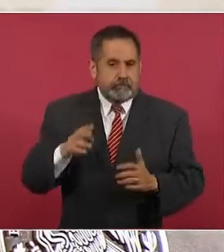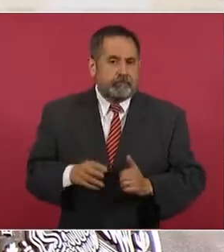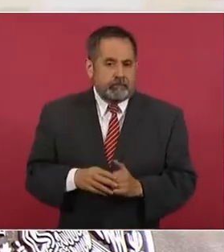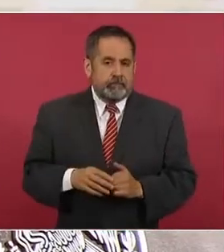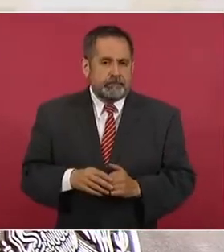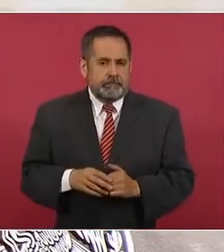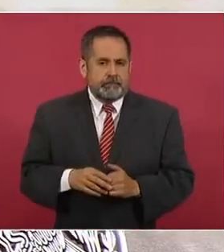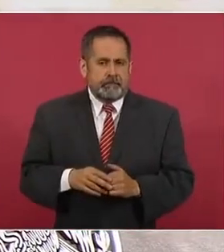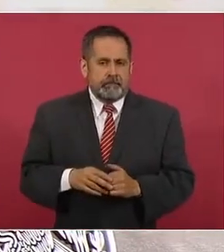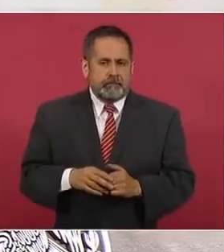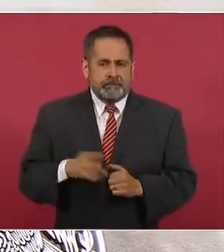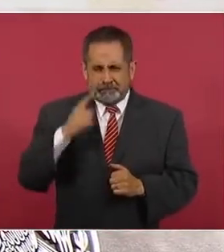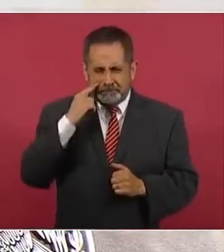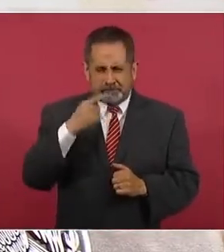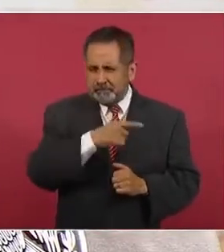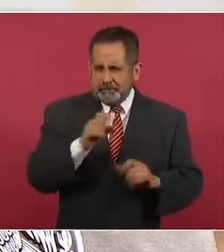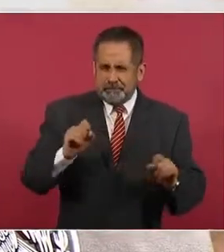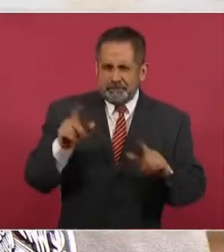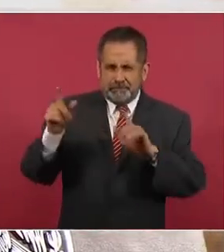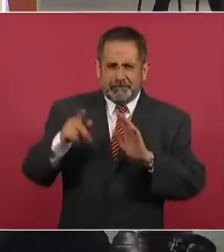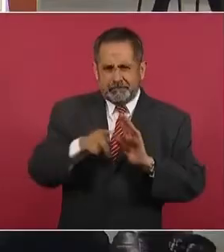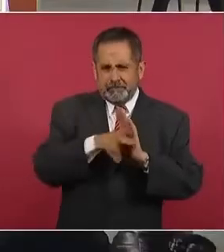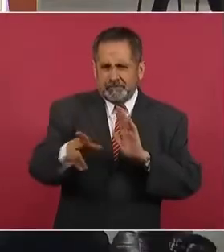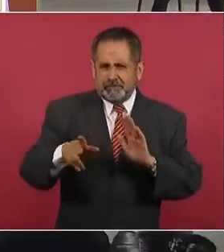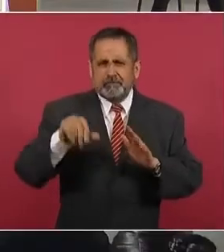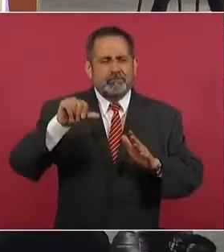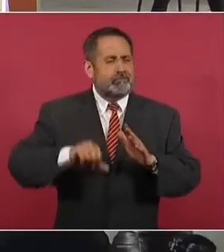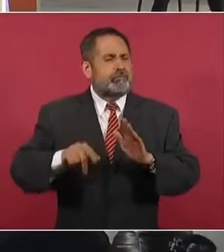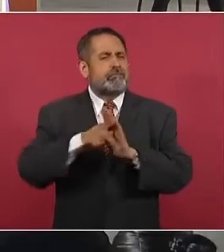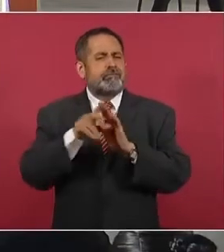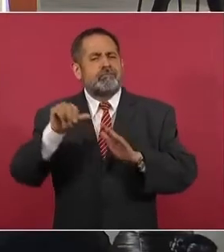a ver, ¿por qué no pones el Reforma de hoy?